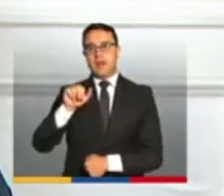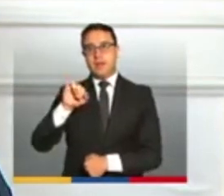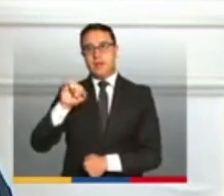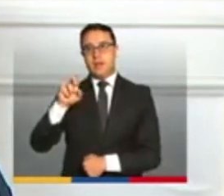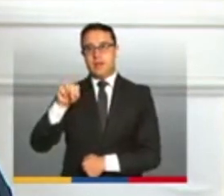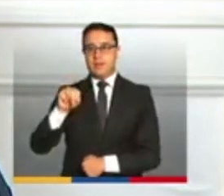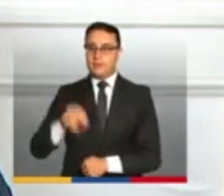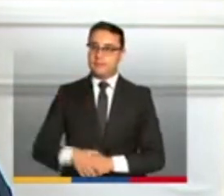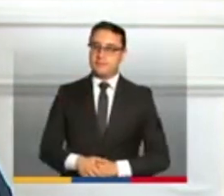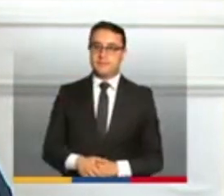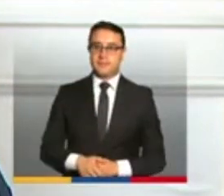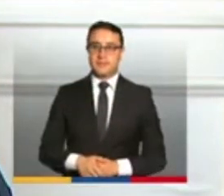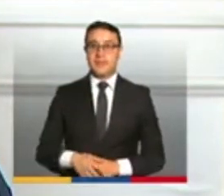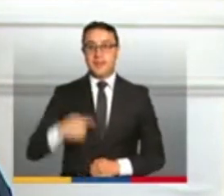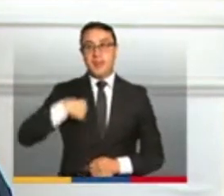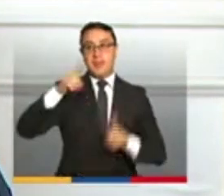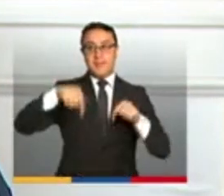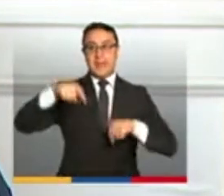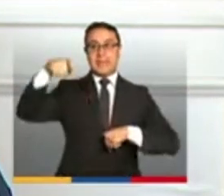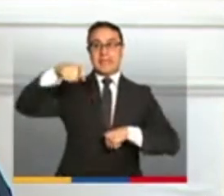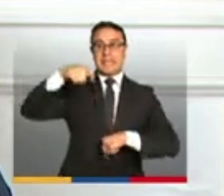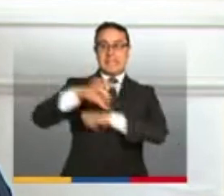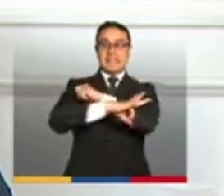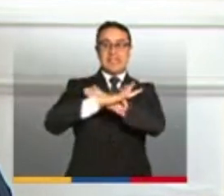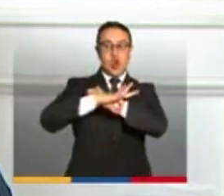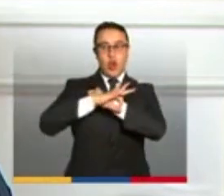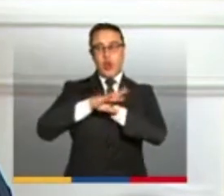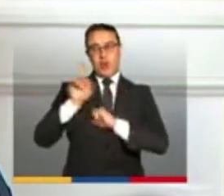No, no voy a decir que necesitamos el psicólogo aquí porque